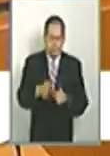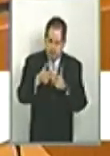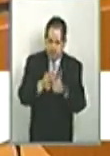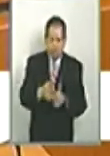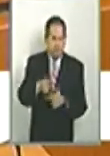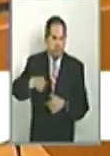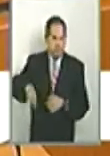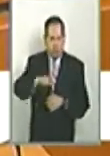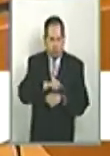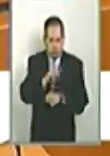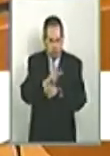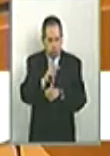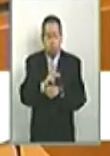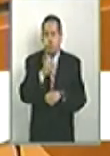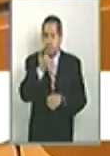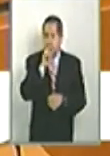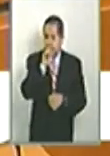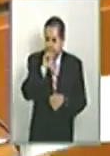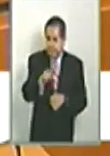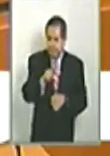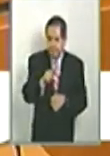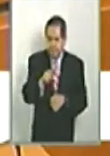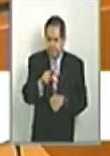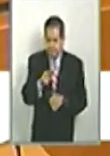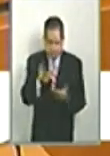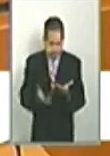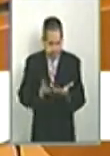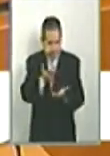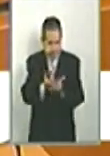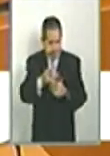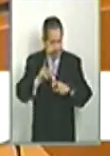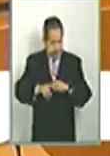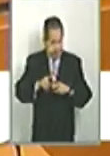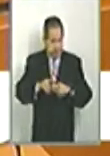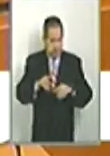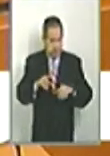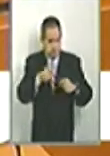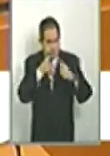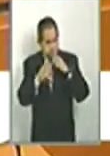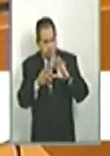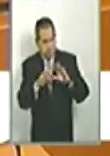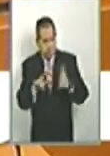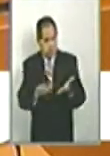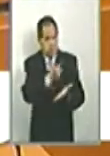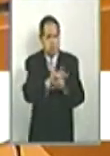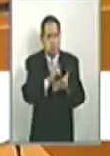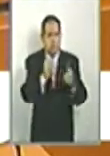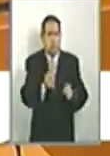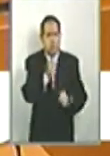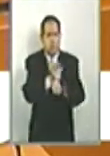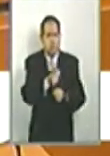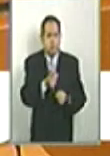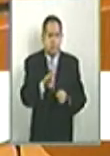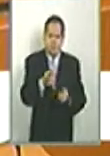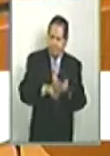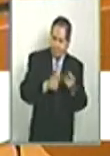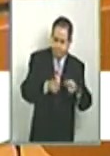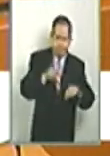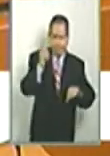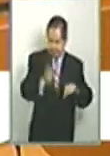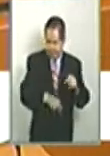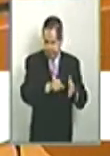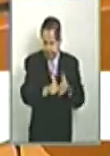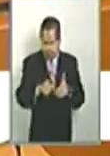seguiremos nosotros planteando la necesidad de que se derogue, que se eche para atrás la Ley de Seguridad Interior y se cree